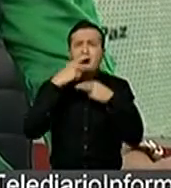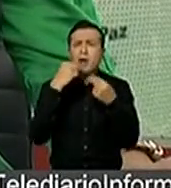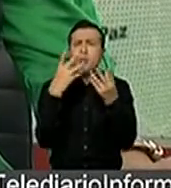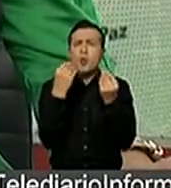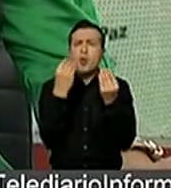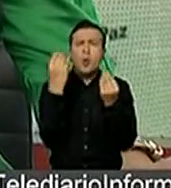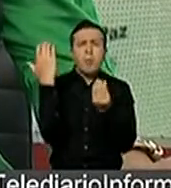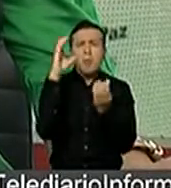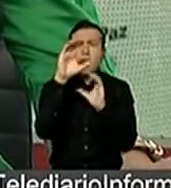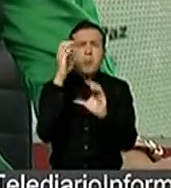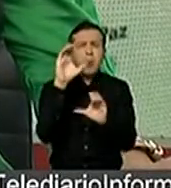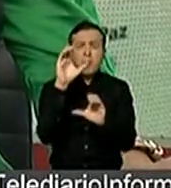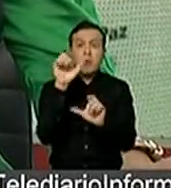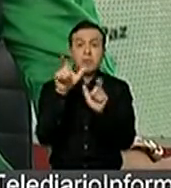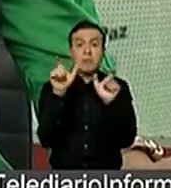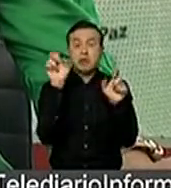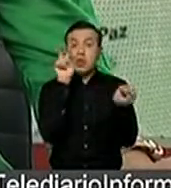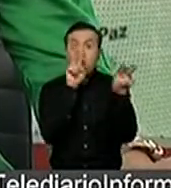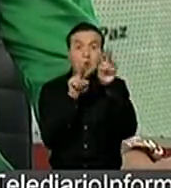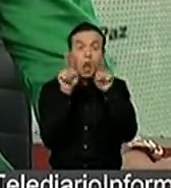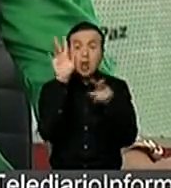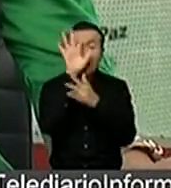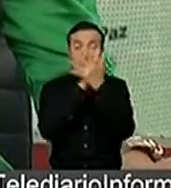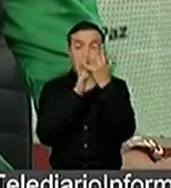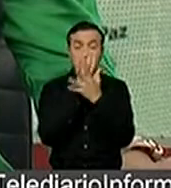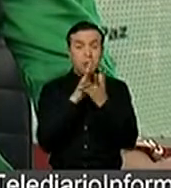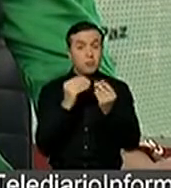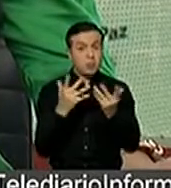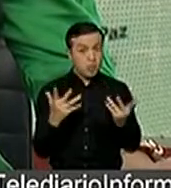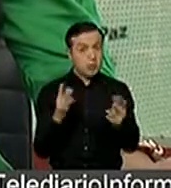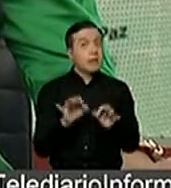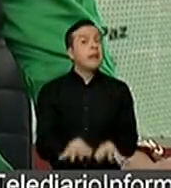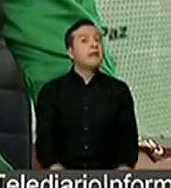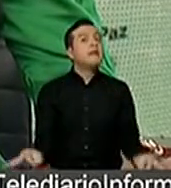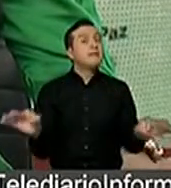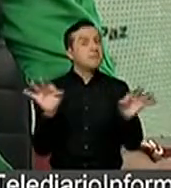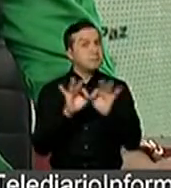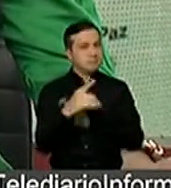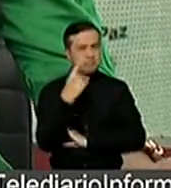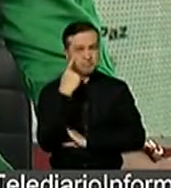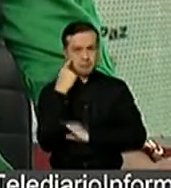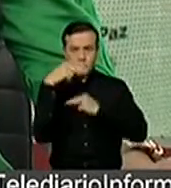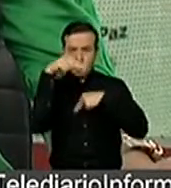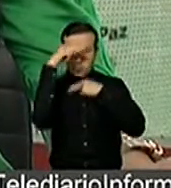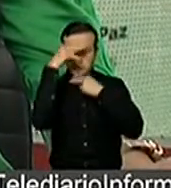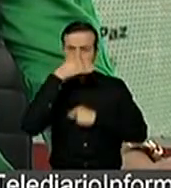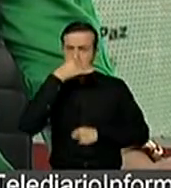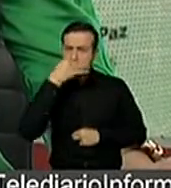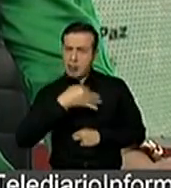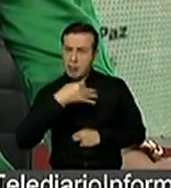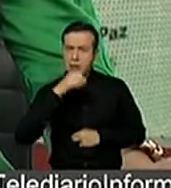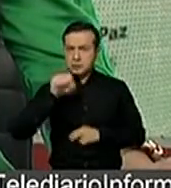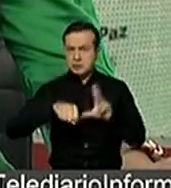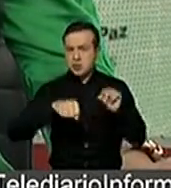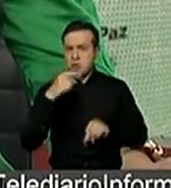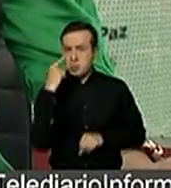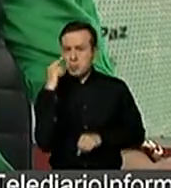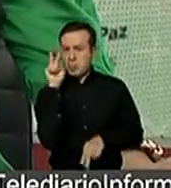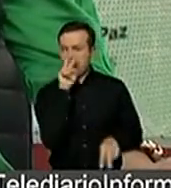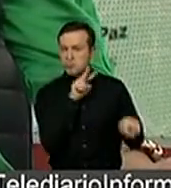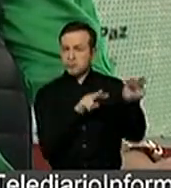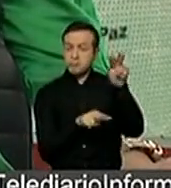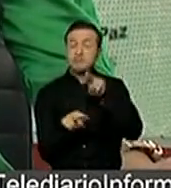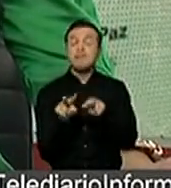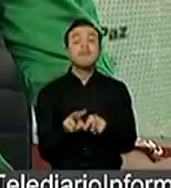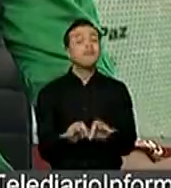internet generando confusión y también alarma en la ciudadanía. Por eso es importante identificar si la información que se publica en redes sociales es